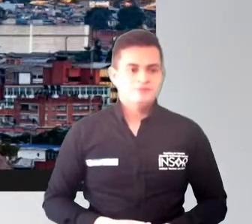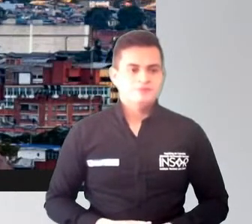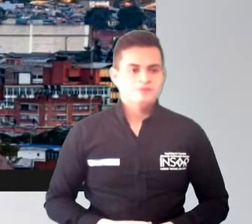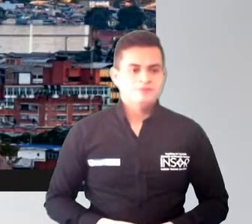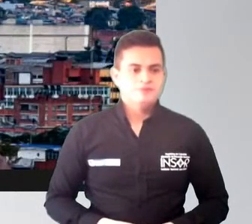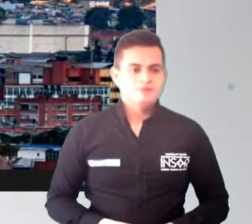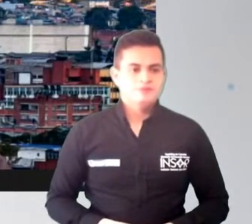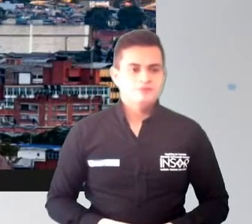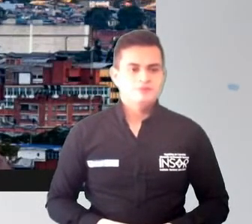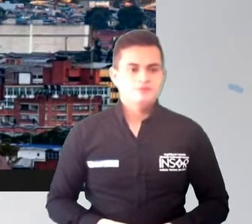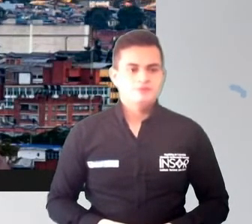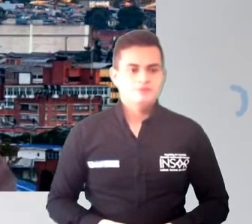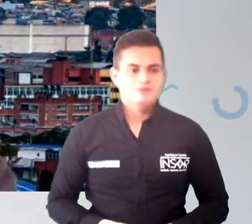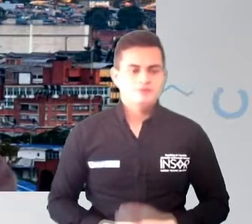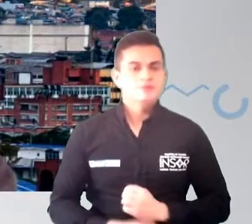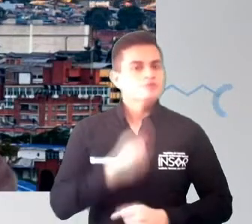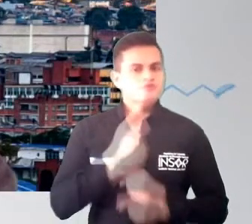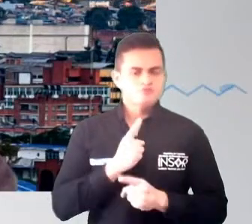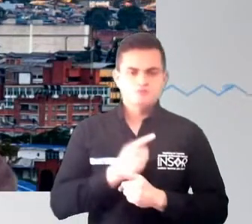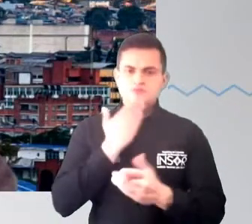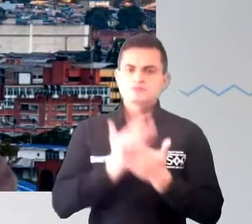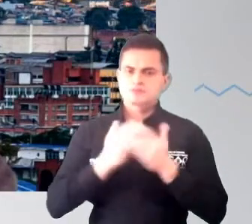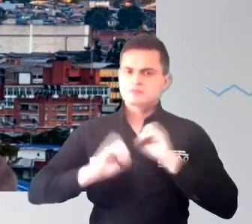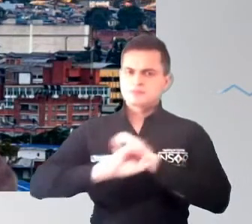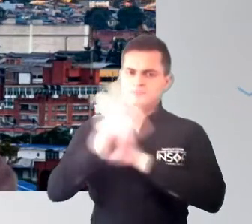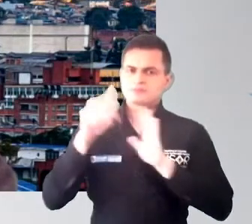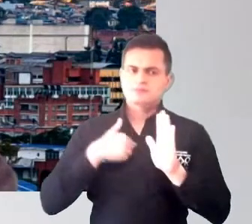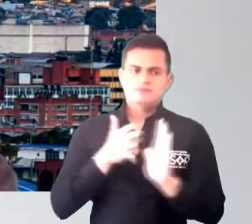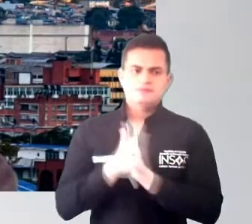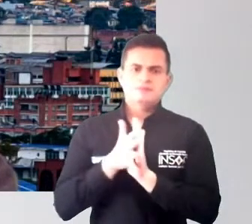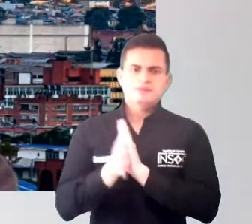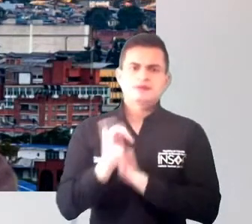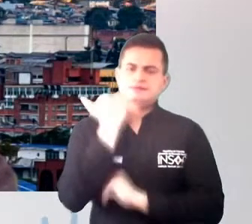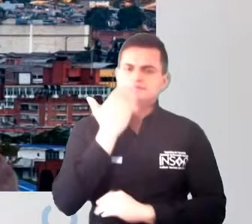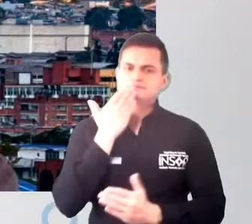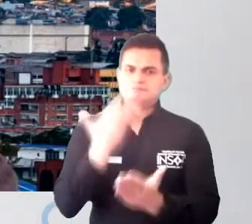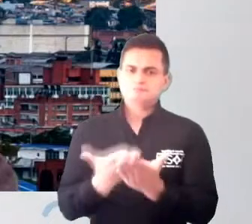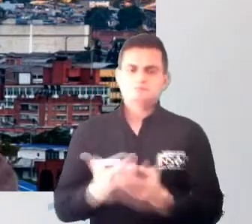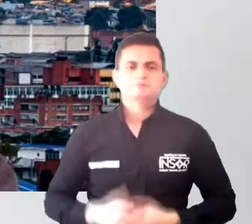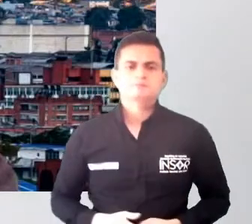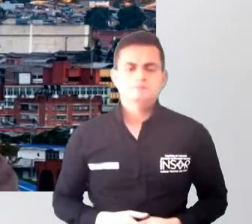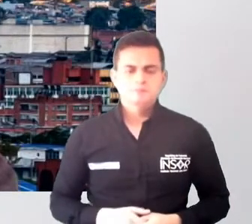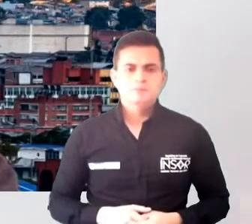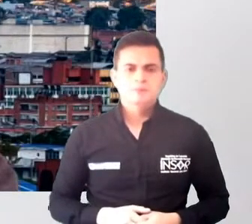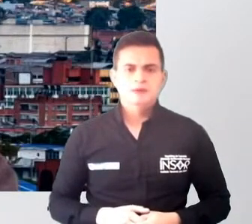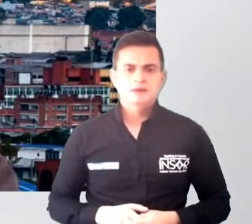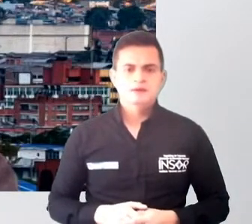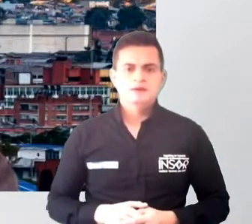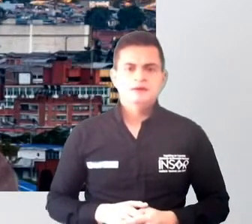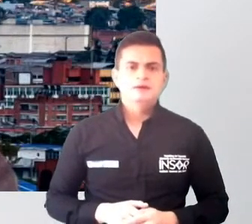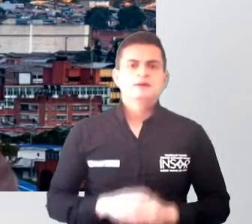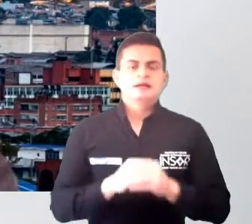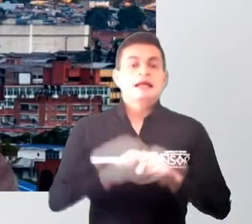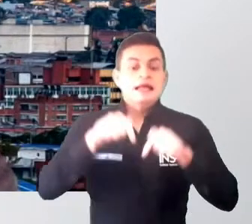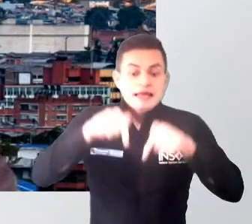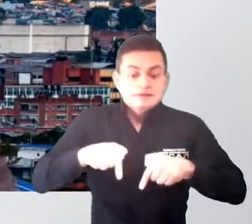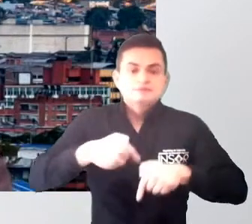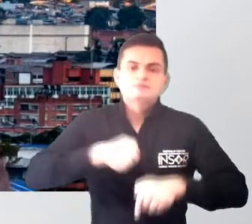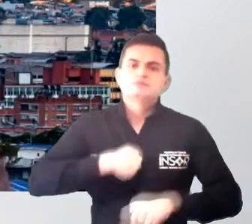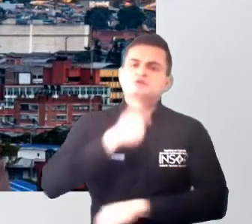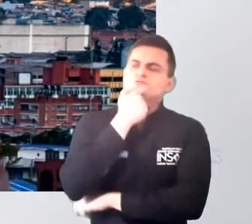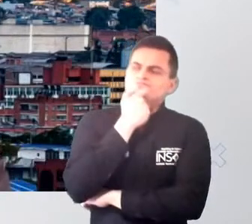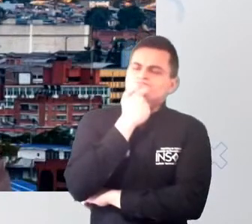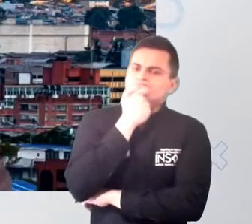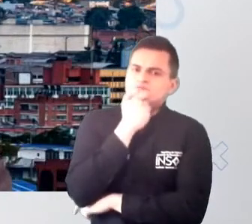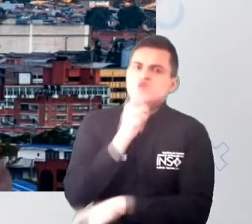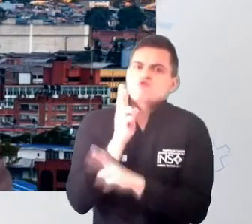Sure, thank you. Claro que sí, Álvaro. Muchas gracias. Esto es lo que yo esperaba ver, que la gran cantidad de